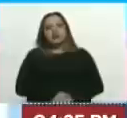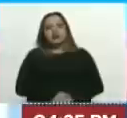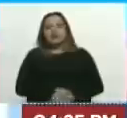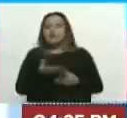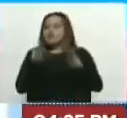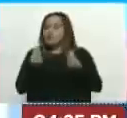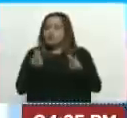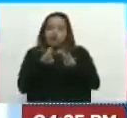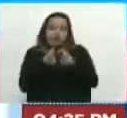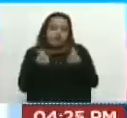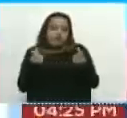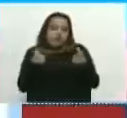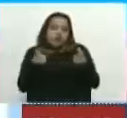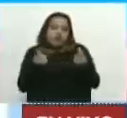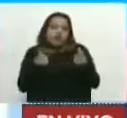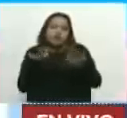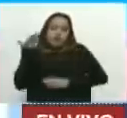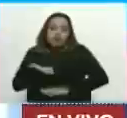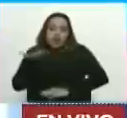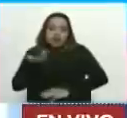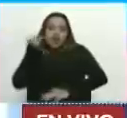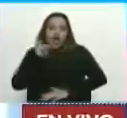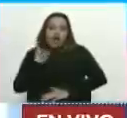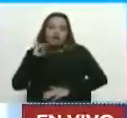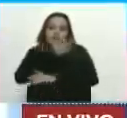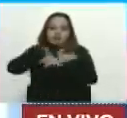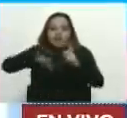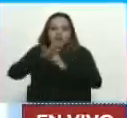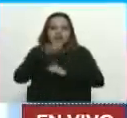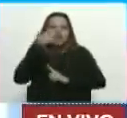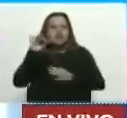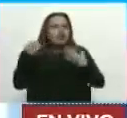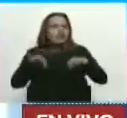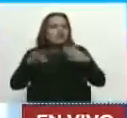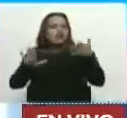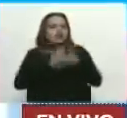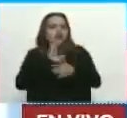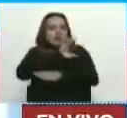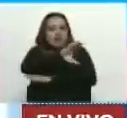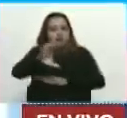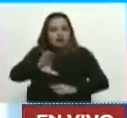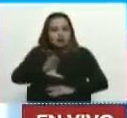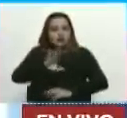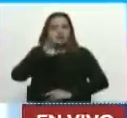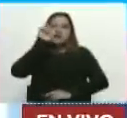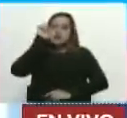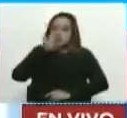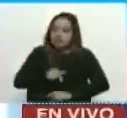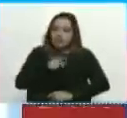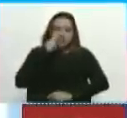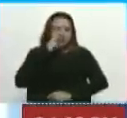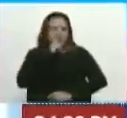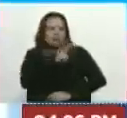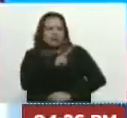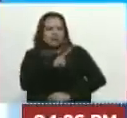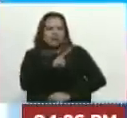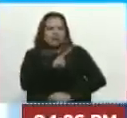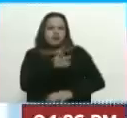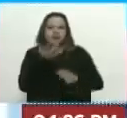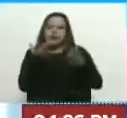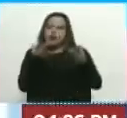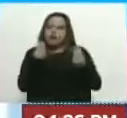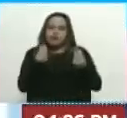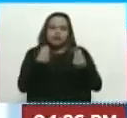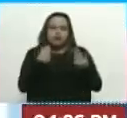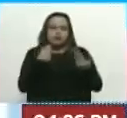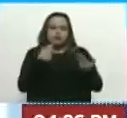Caribe. Pero a pesar de eso, vemos que hay una enorme concentración